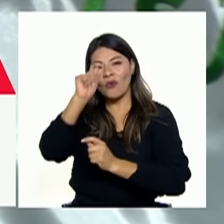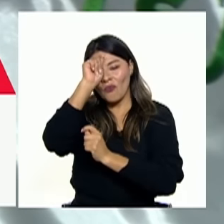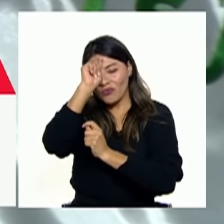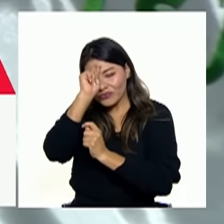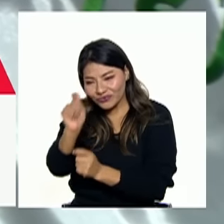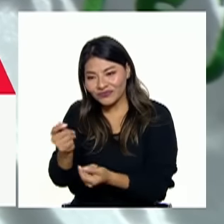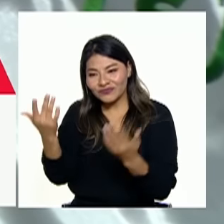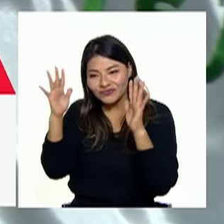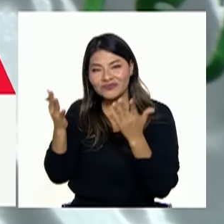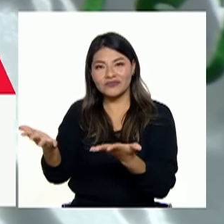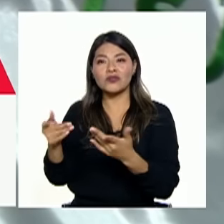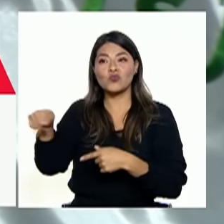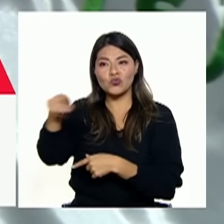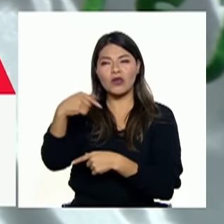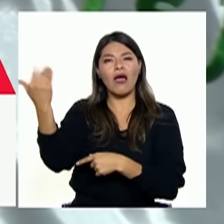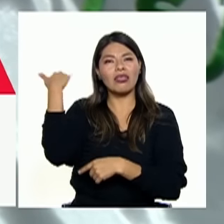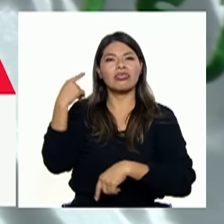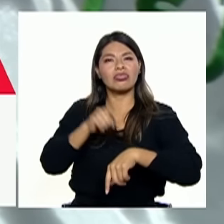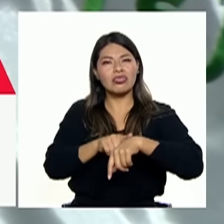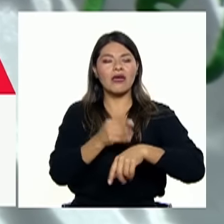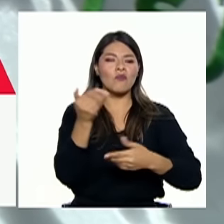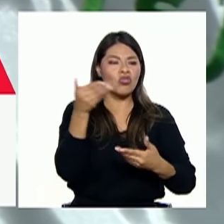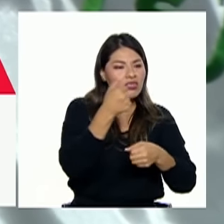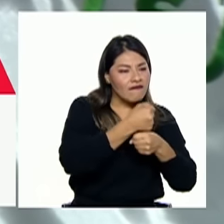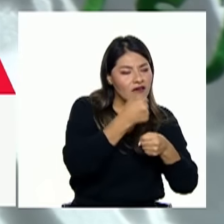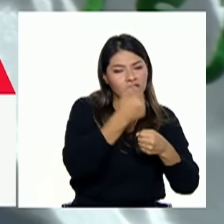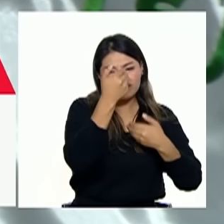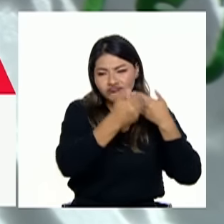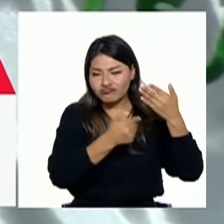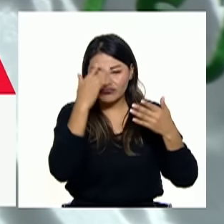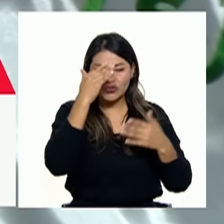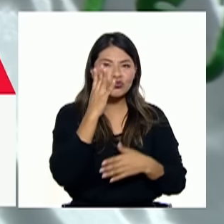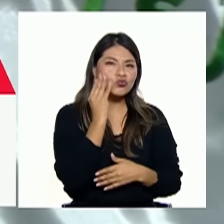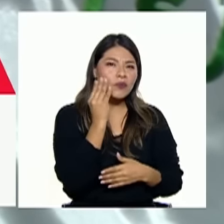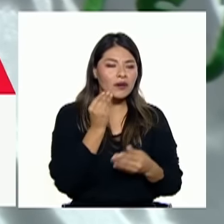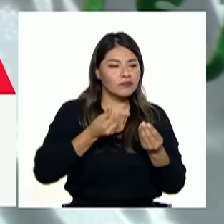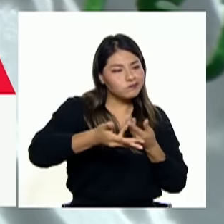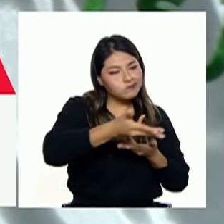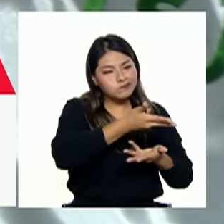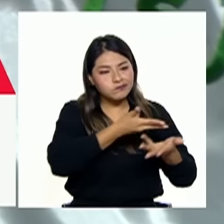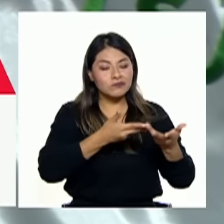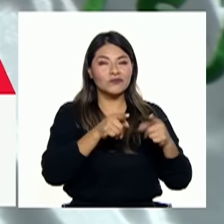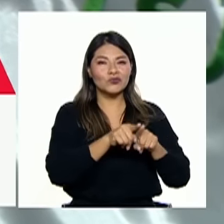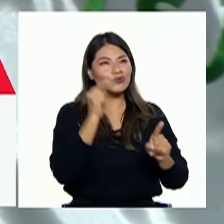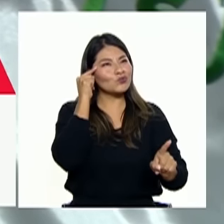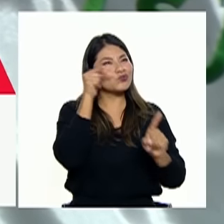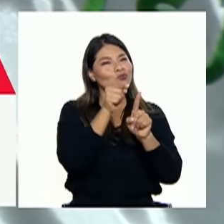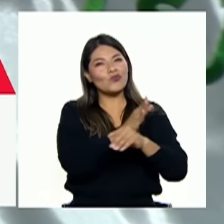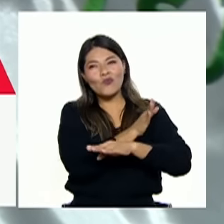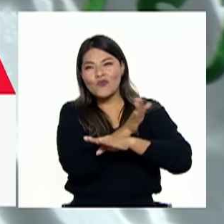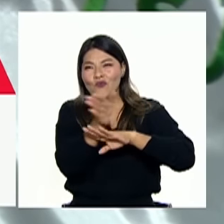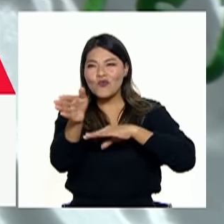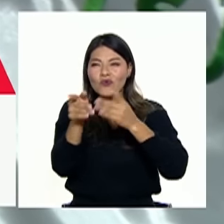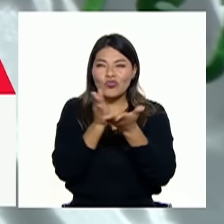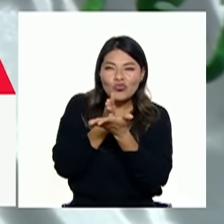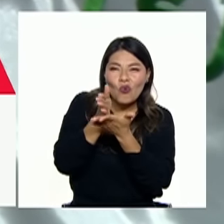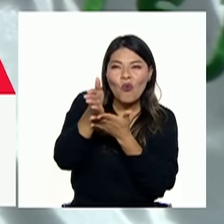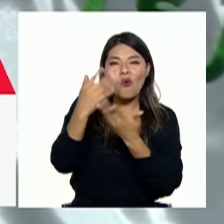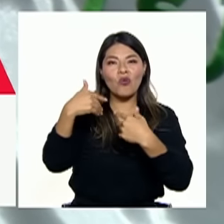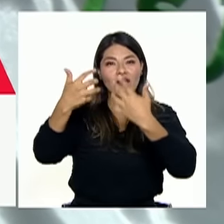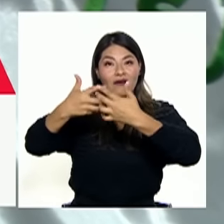presidirla, que dieron su tiempo, esfuerzo y experiencia para marcar el rumbo de nuestra institución a lo largo